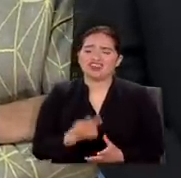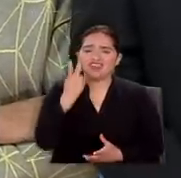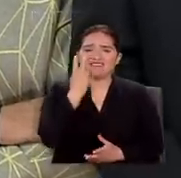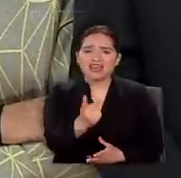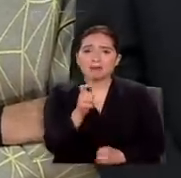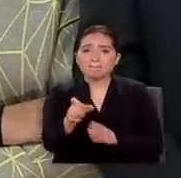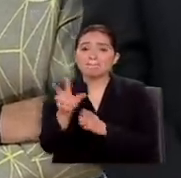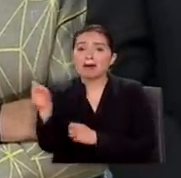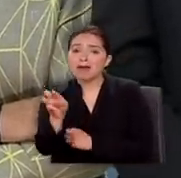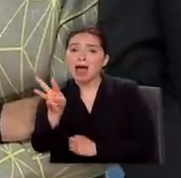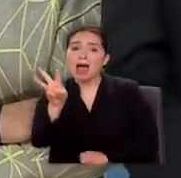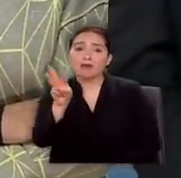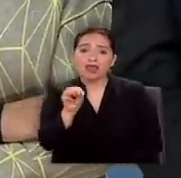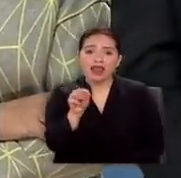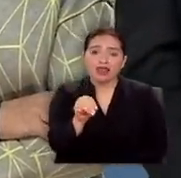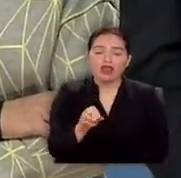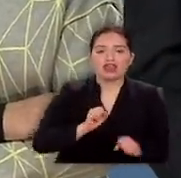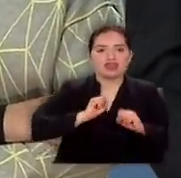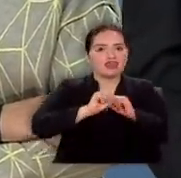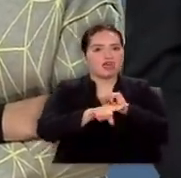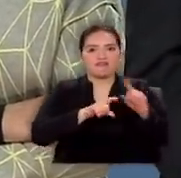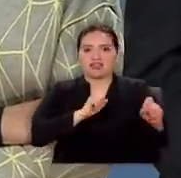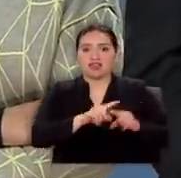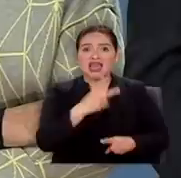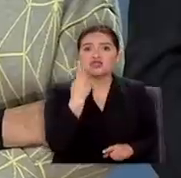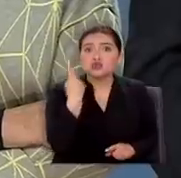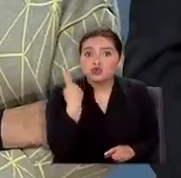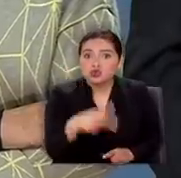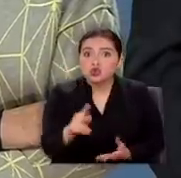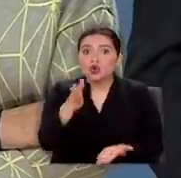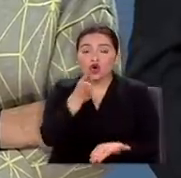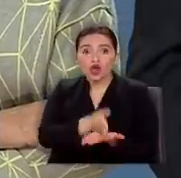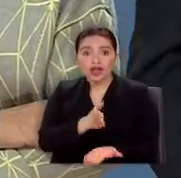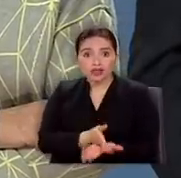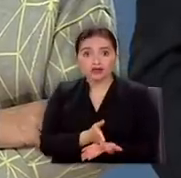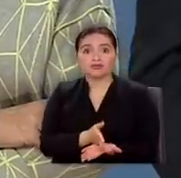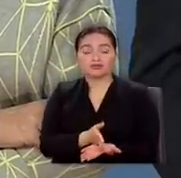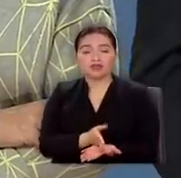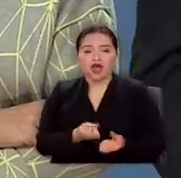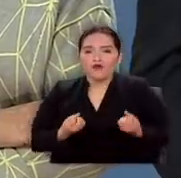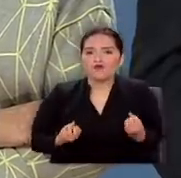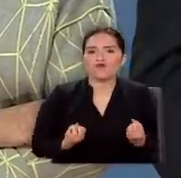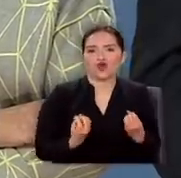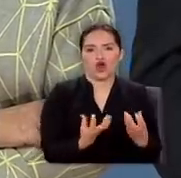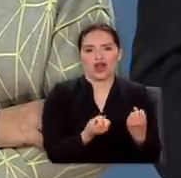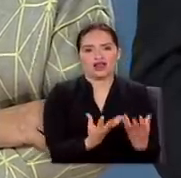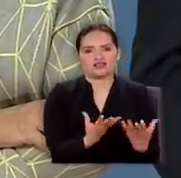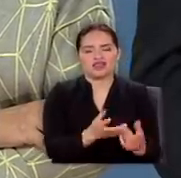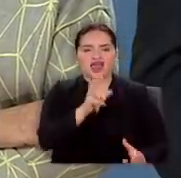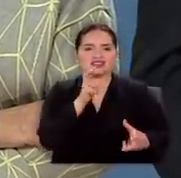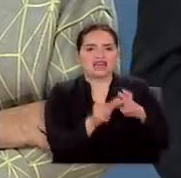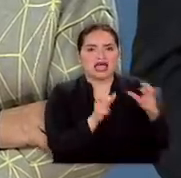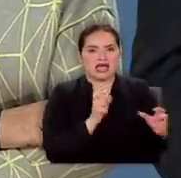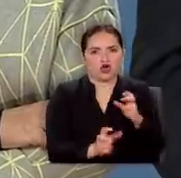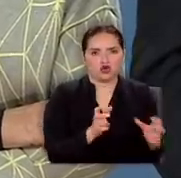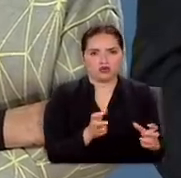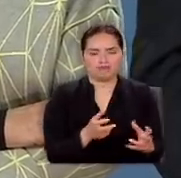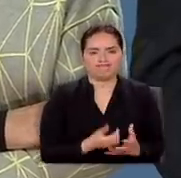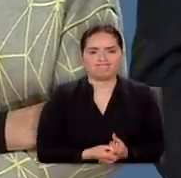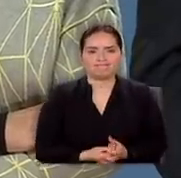apoderados que tuvieron que defender sus propios colegios de violencia y de saqueos